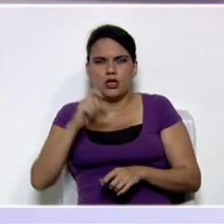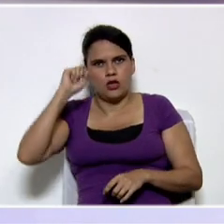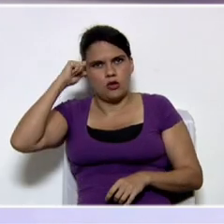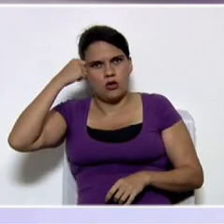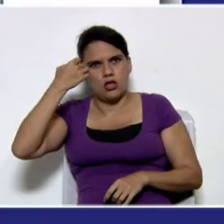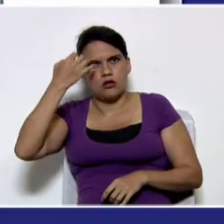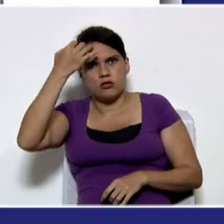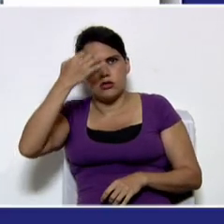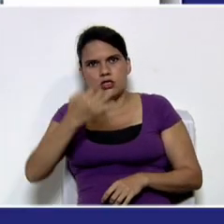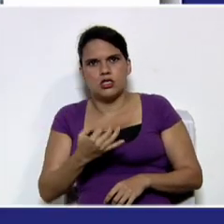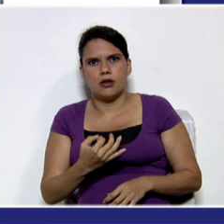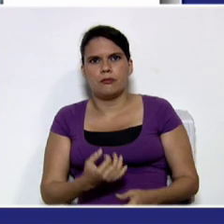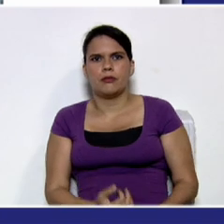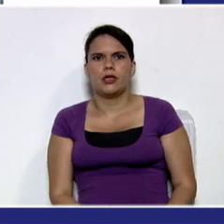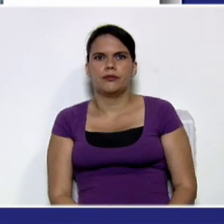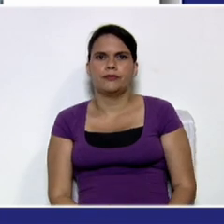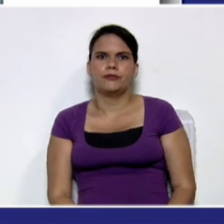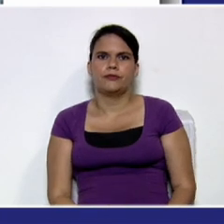siguiente: